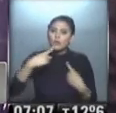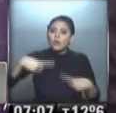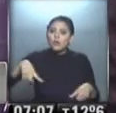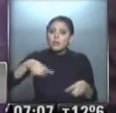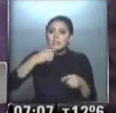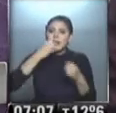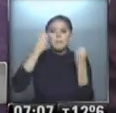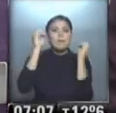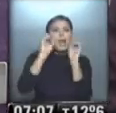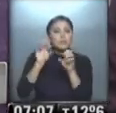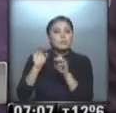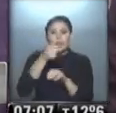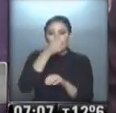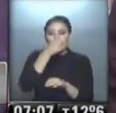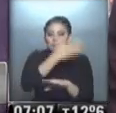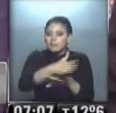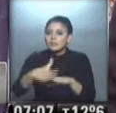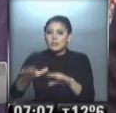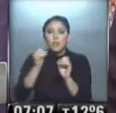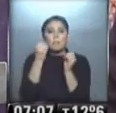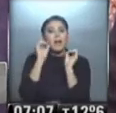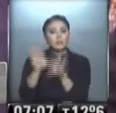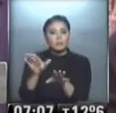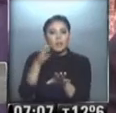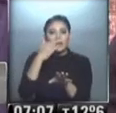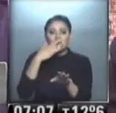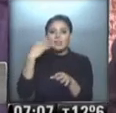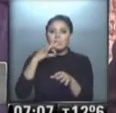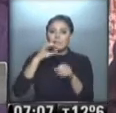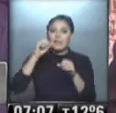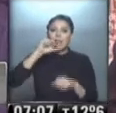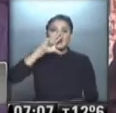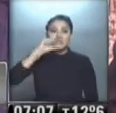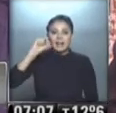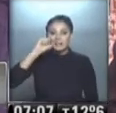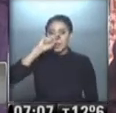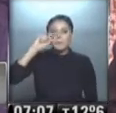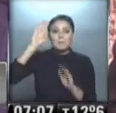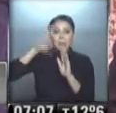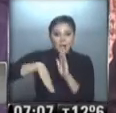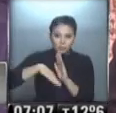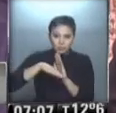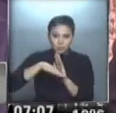lleguen al río tengan temperaturas abajo de los 30 grados.